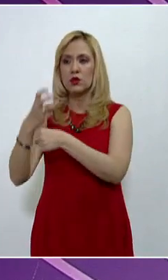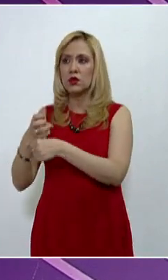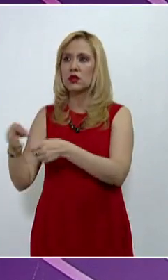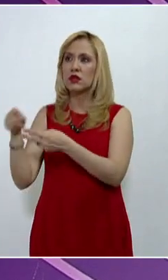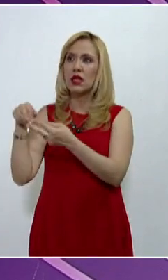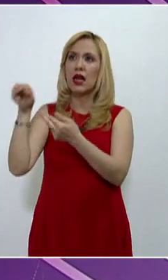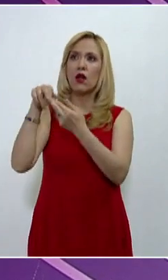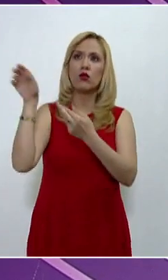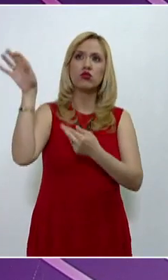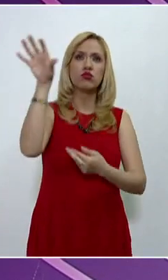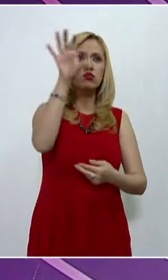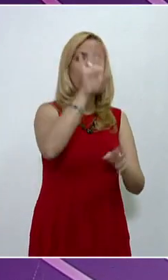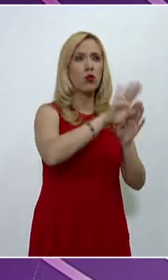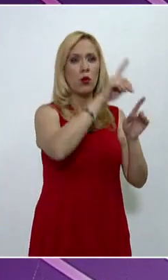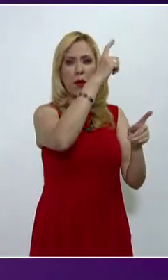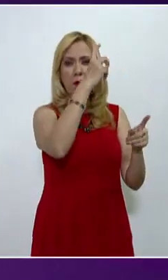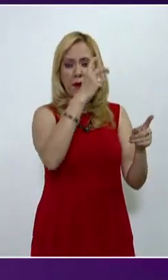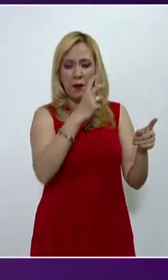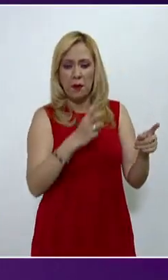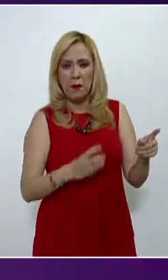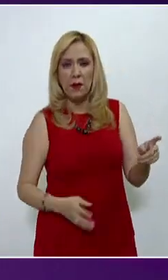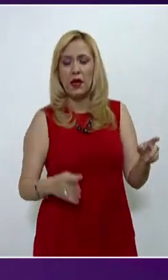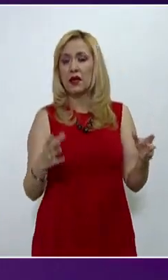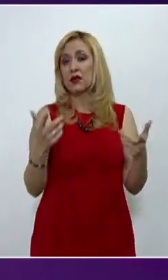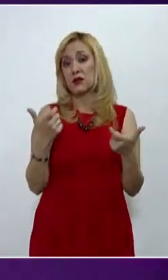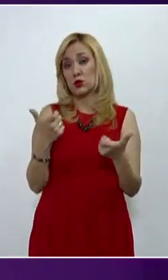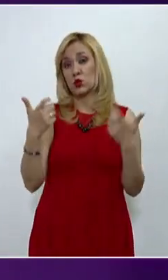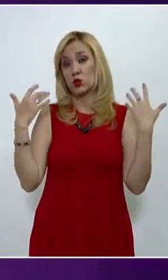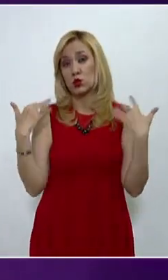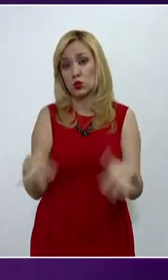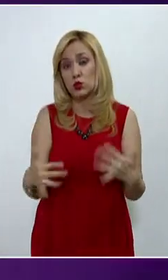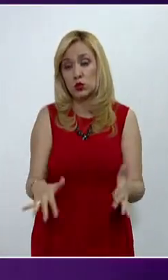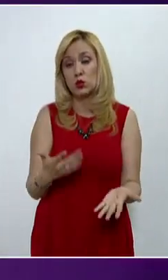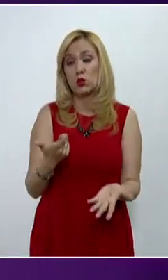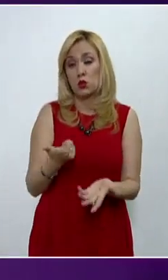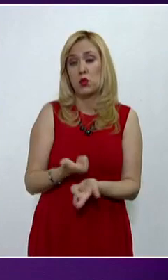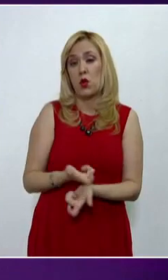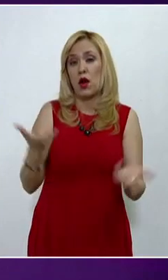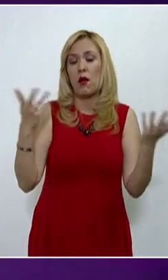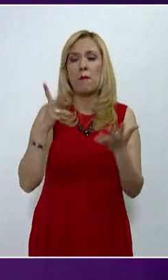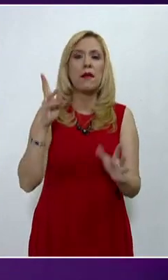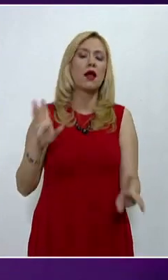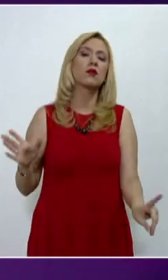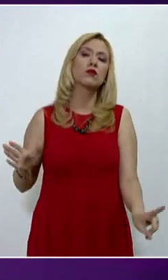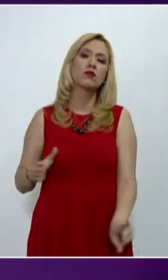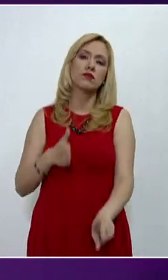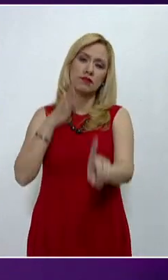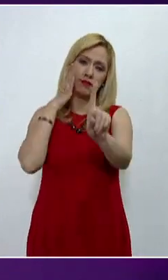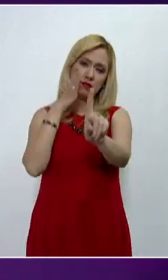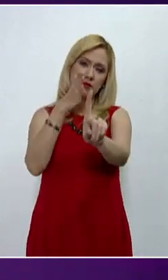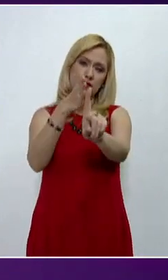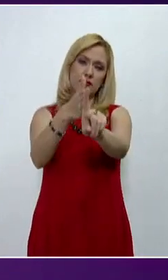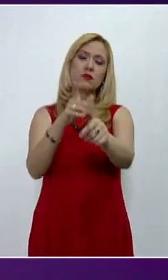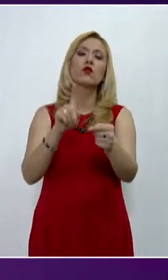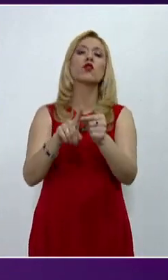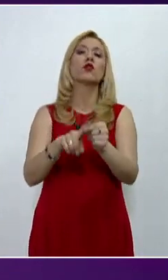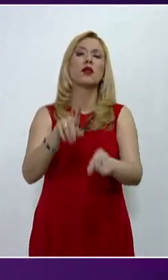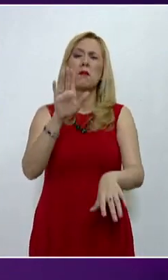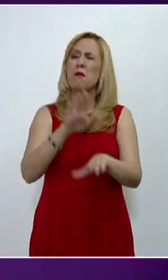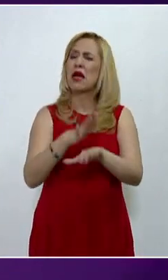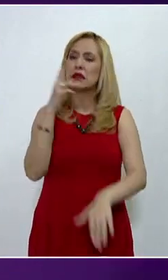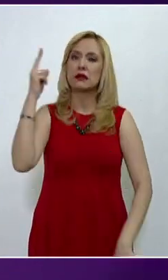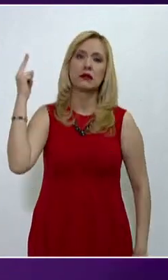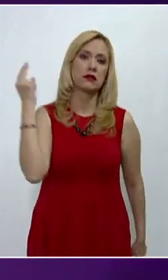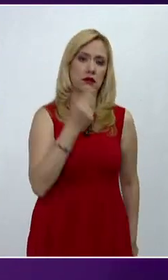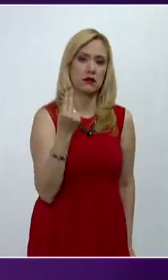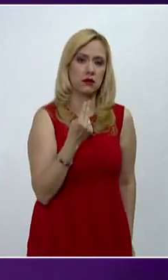implica mover una maquinaria verdaderamente costosa. El punto es que todo eso lo enfoques en donde en realidad es necesario. O sea, tienes